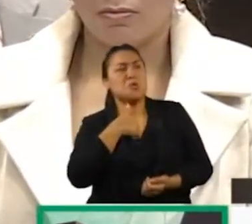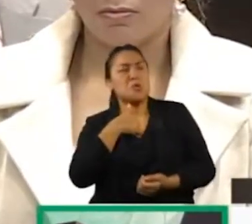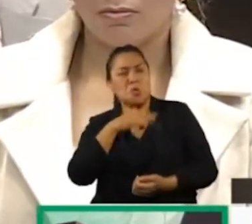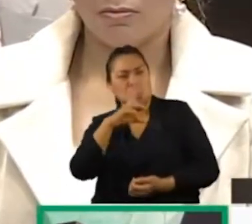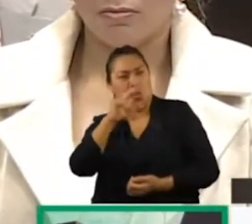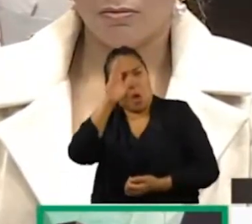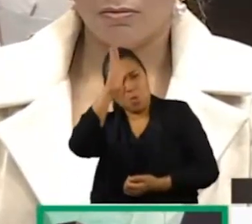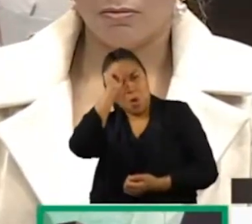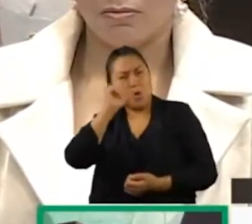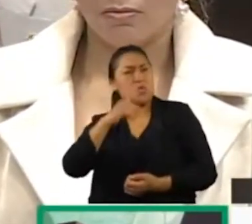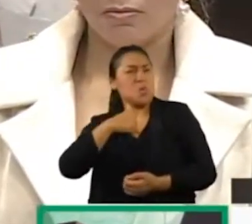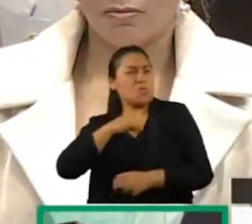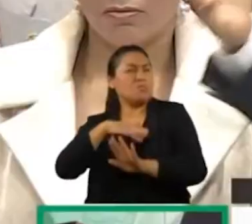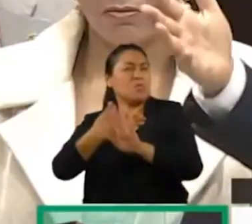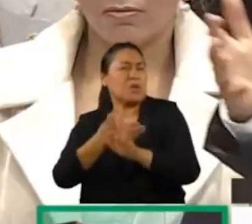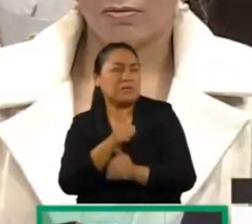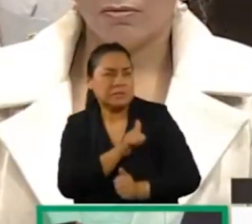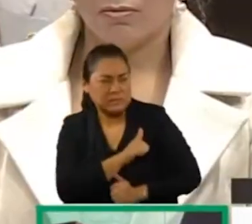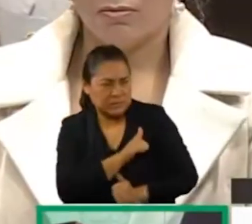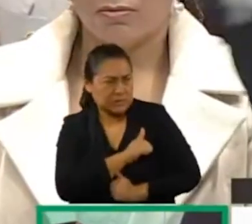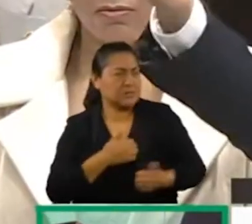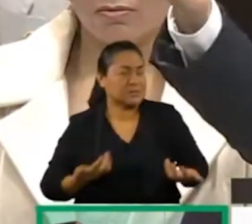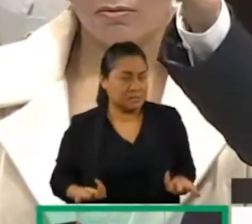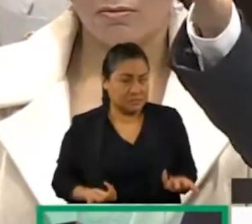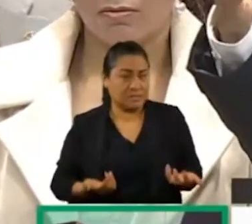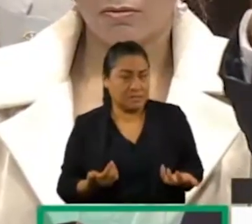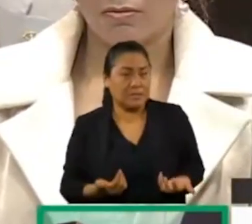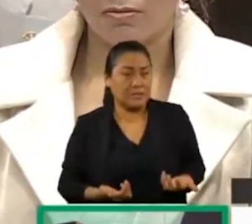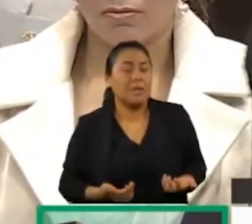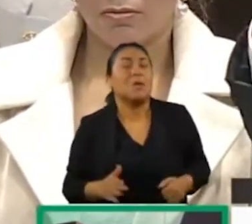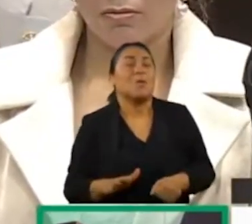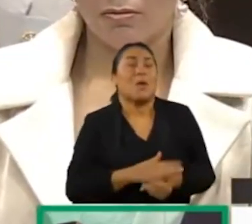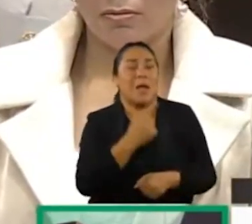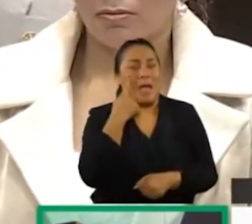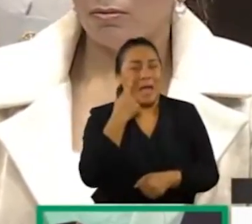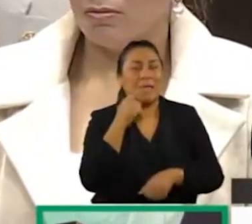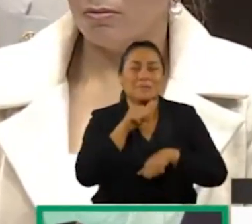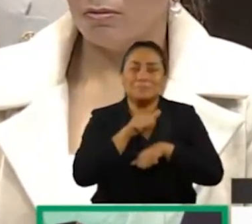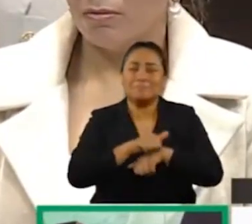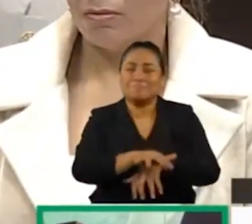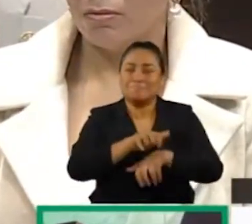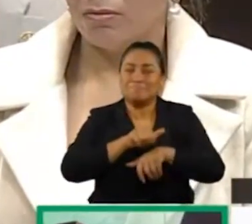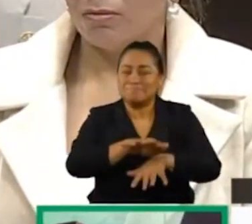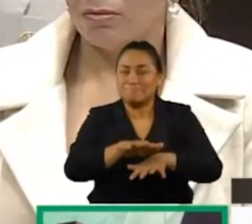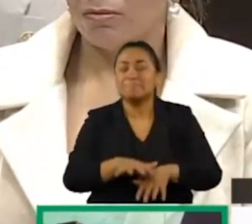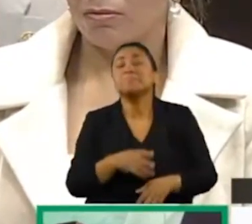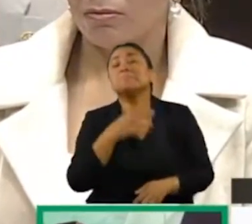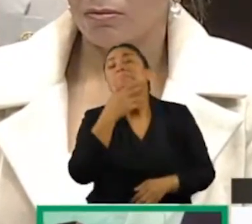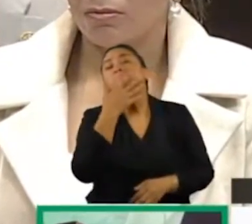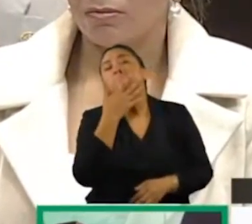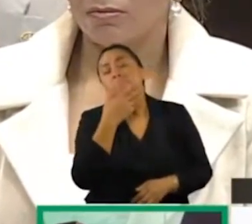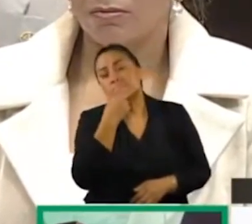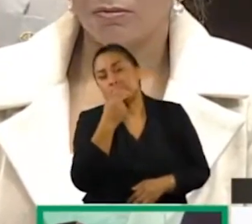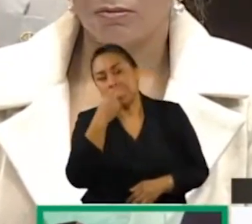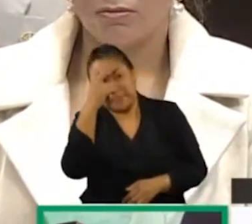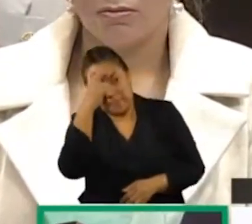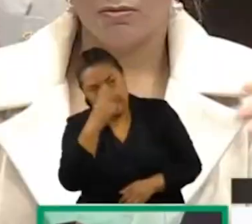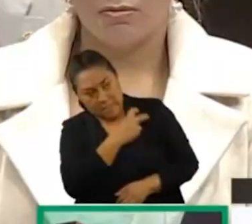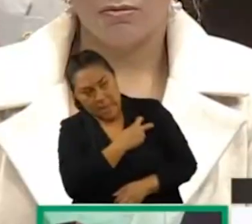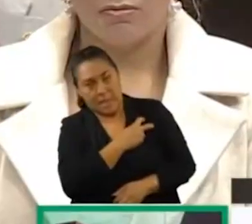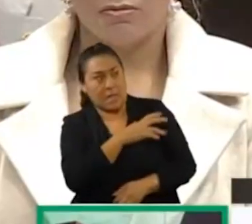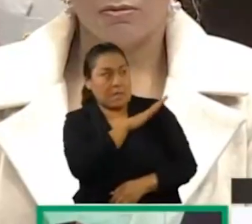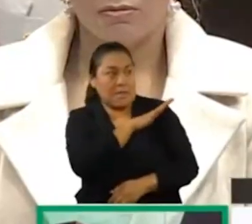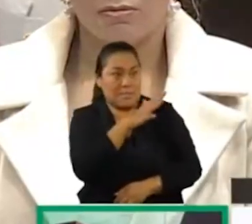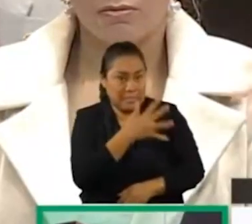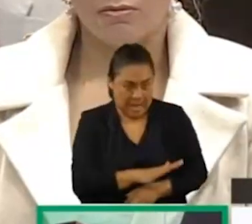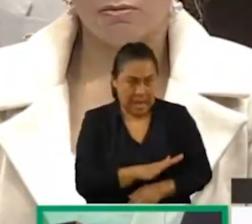ejército, porque en los desfiles, en las ceremonias cívicas, señor general, señor comandante, pero